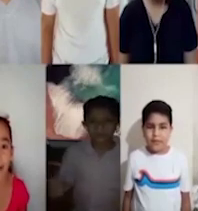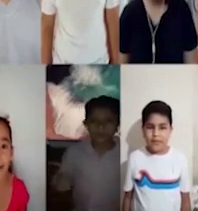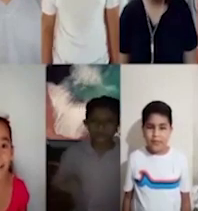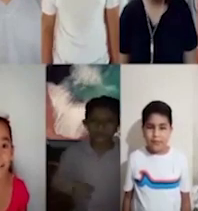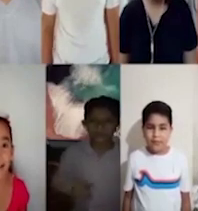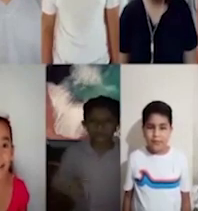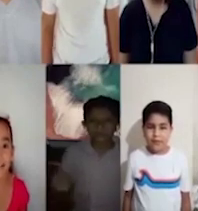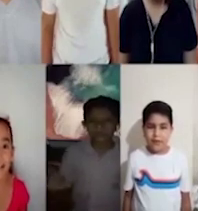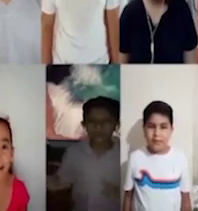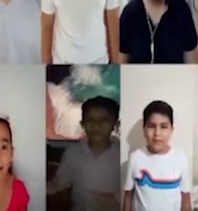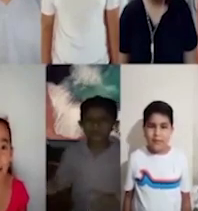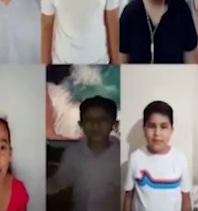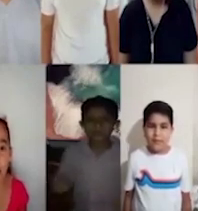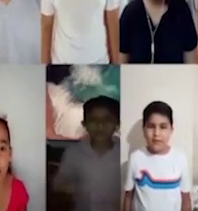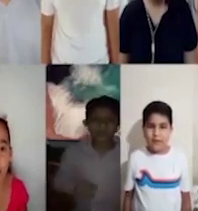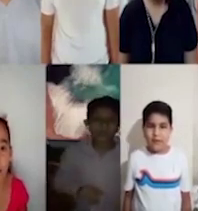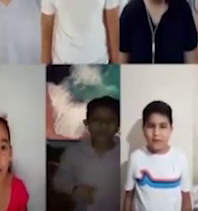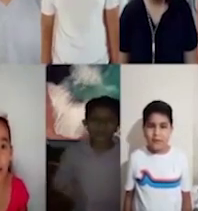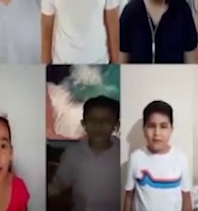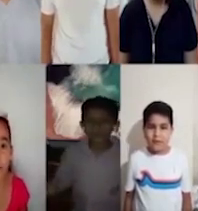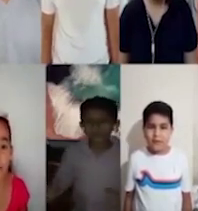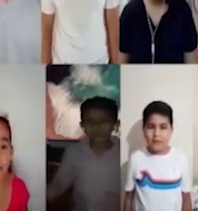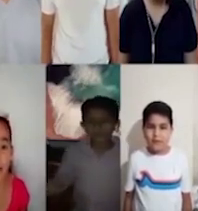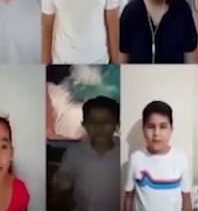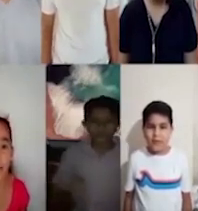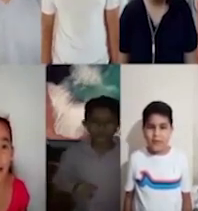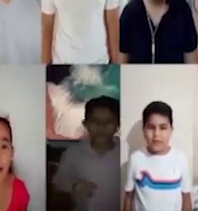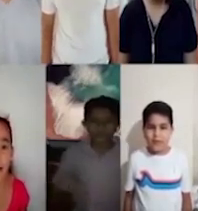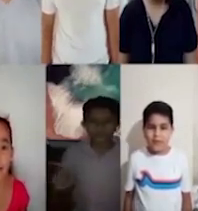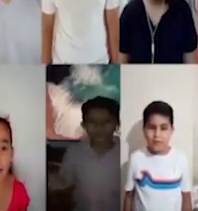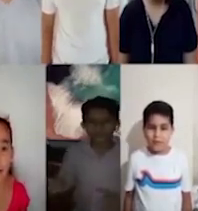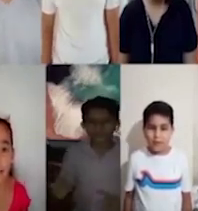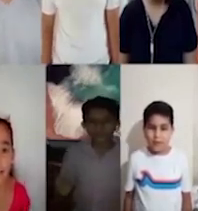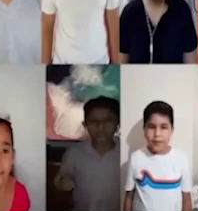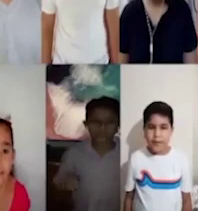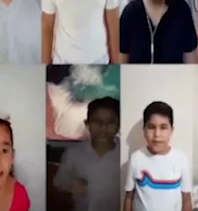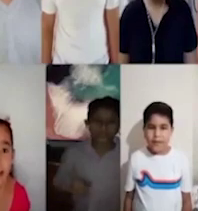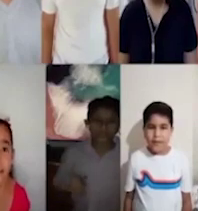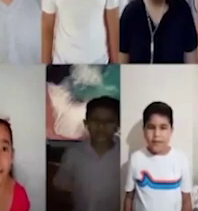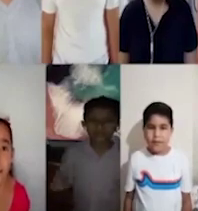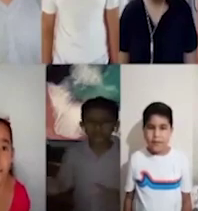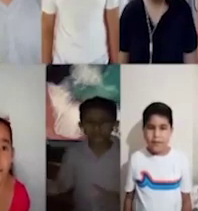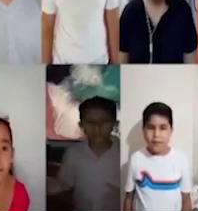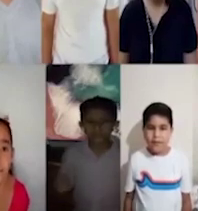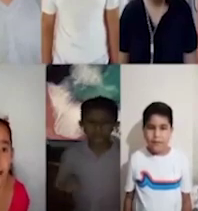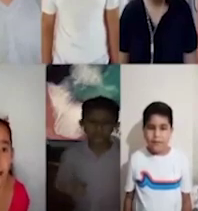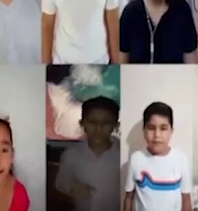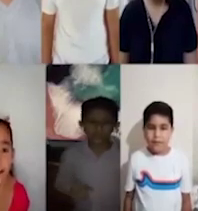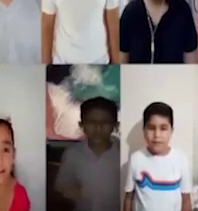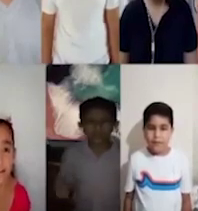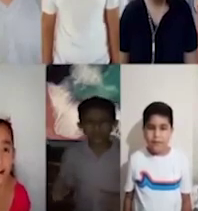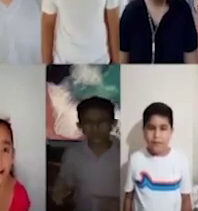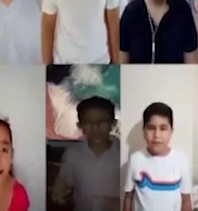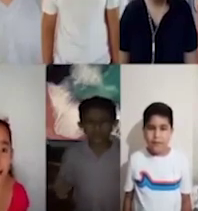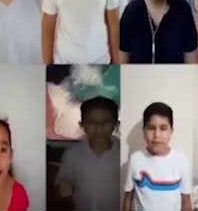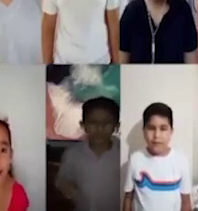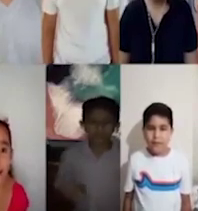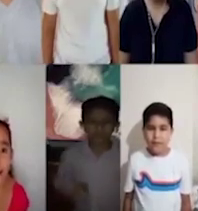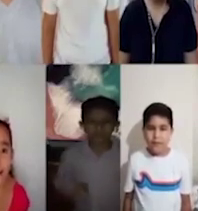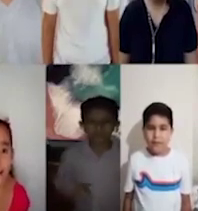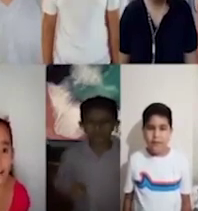la playa se acercó, envidiando a las conchitas por su